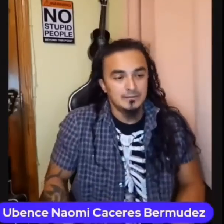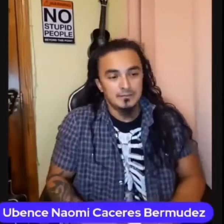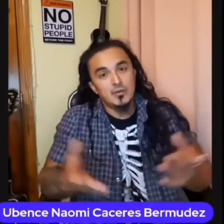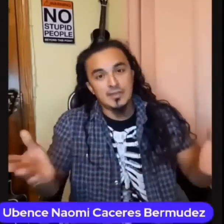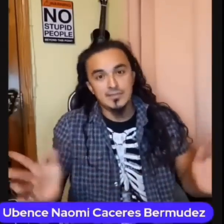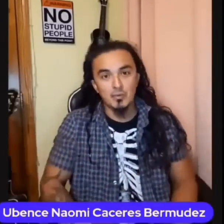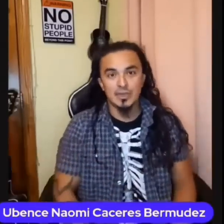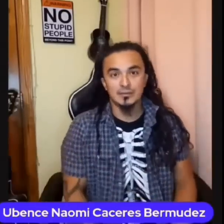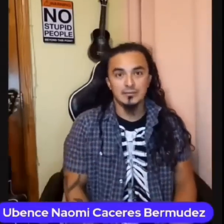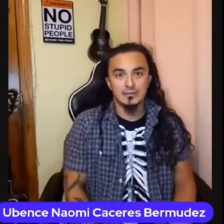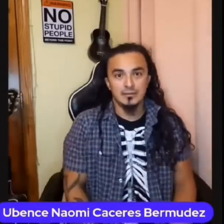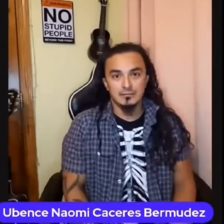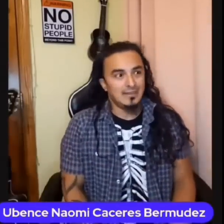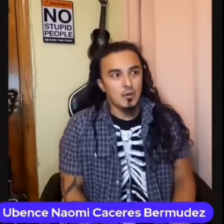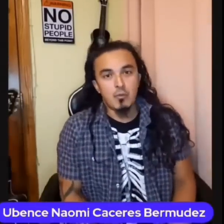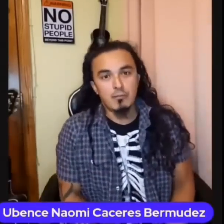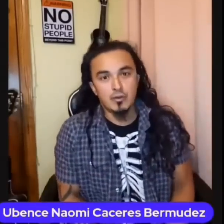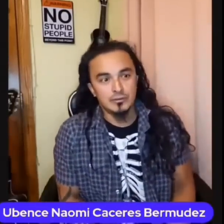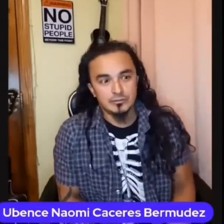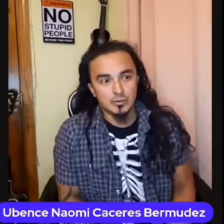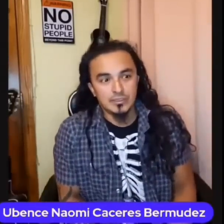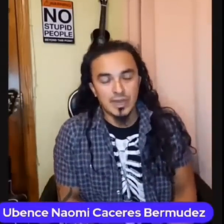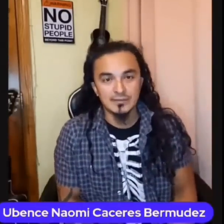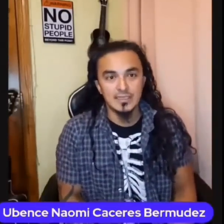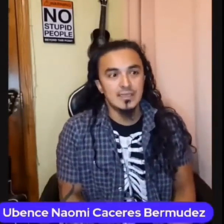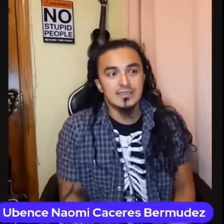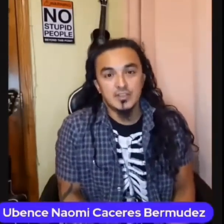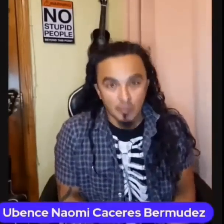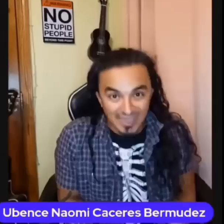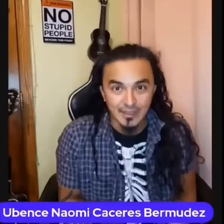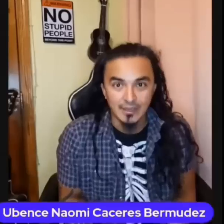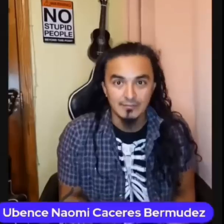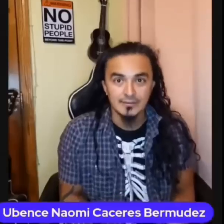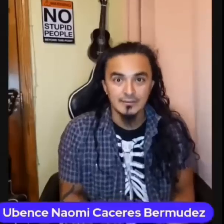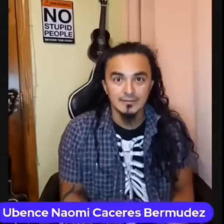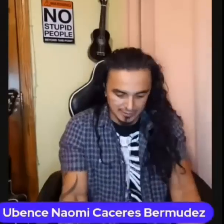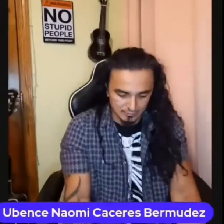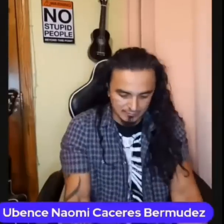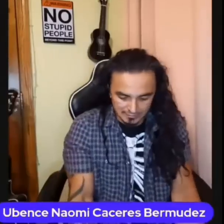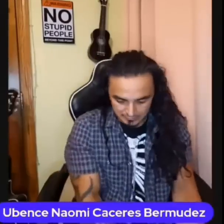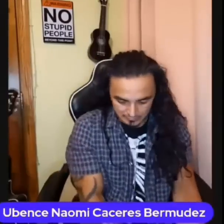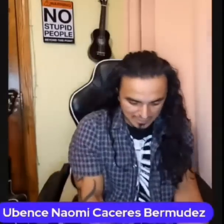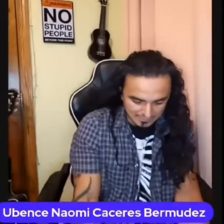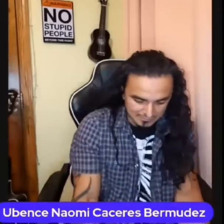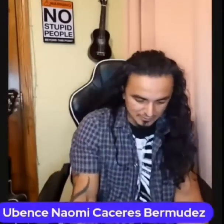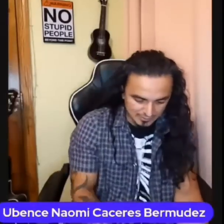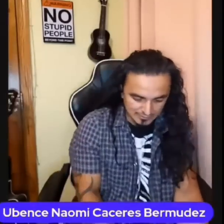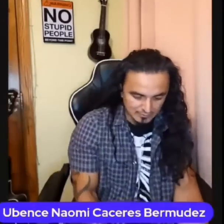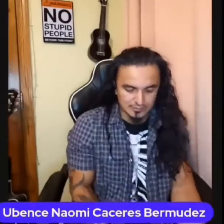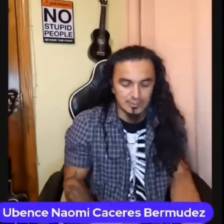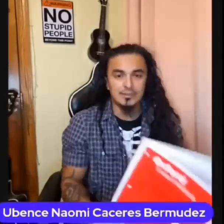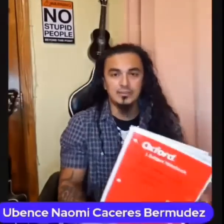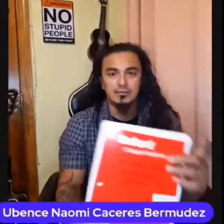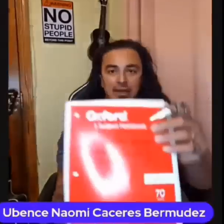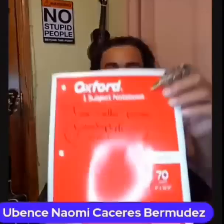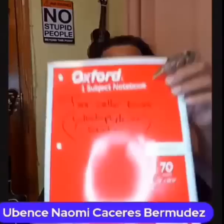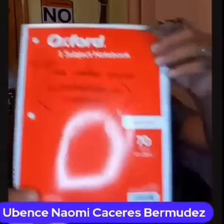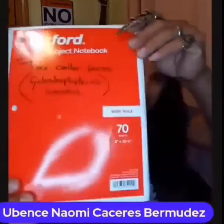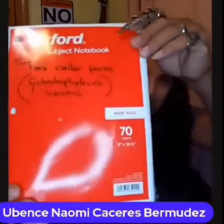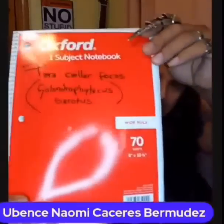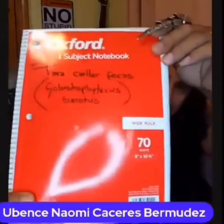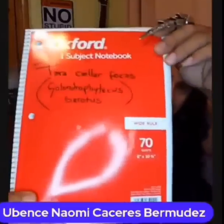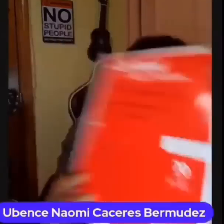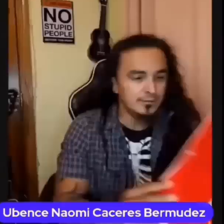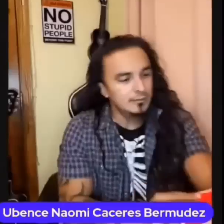genuina, ignorancia pura. Como pueblo son ignorantes y decepcionantes a la vez. Aquí tengo, mira, aquí tengo este librito que